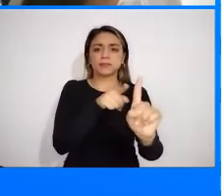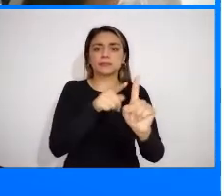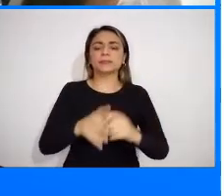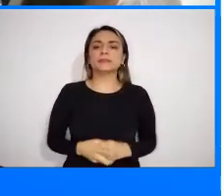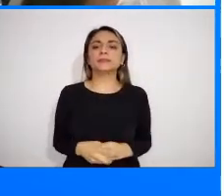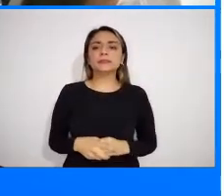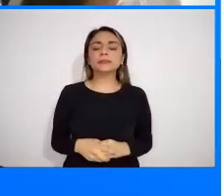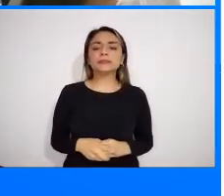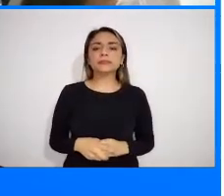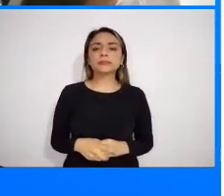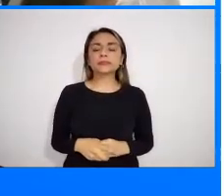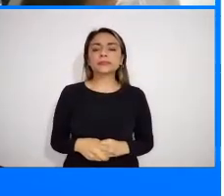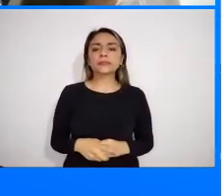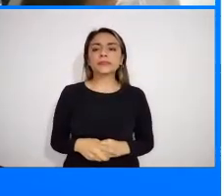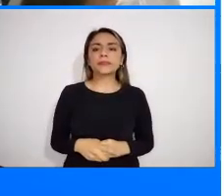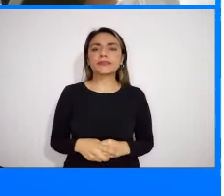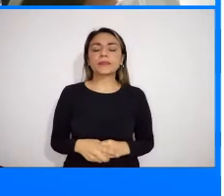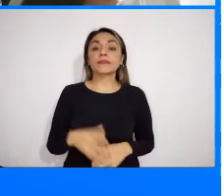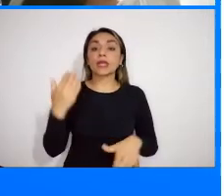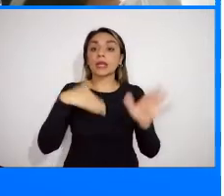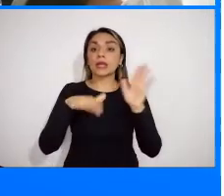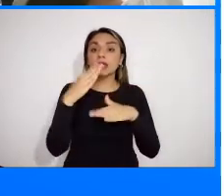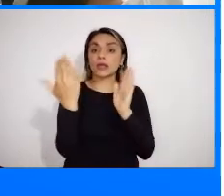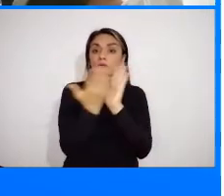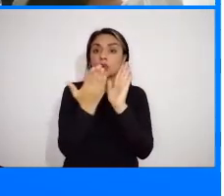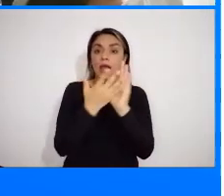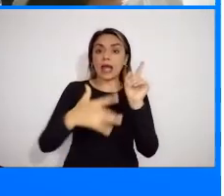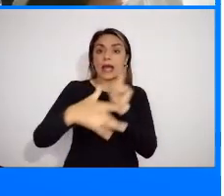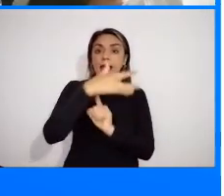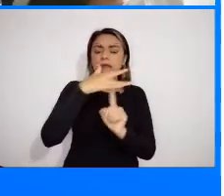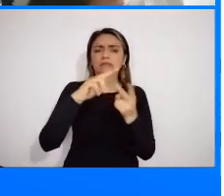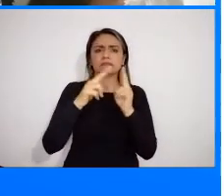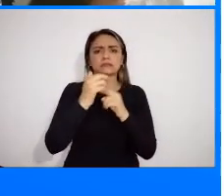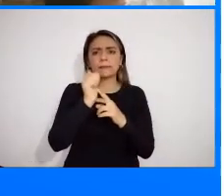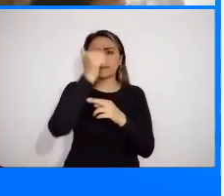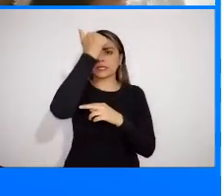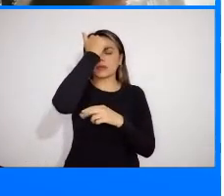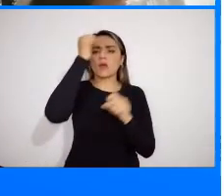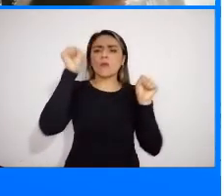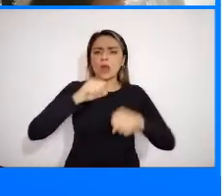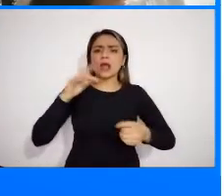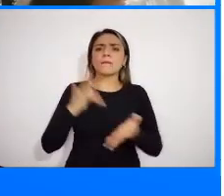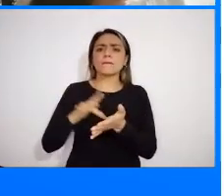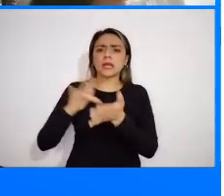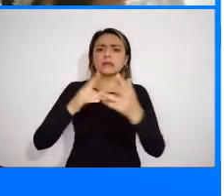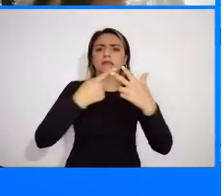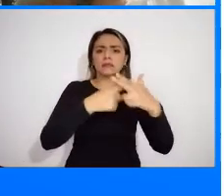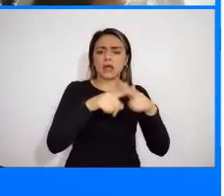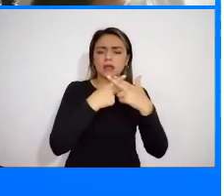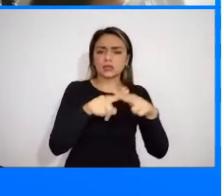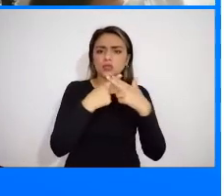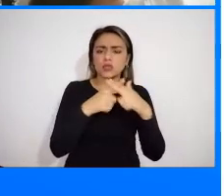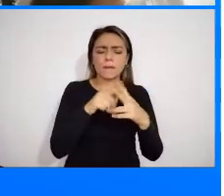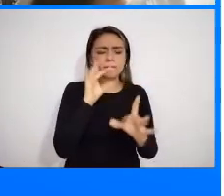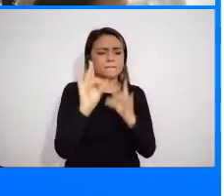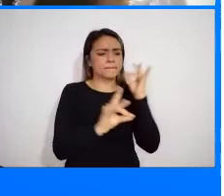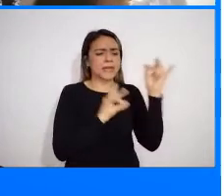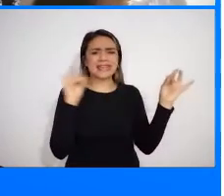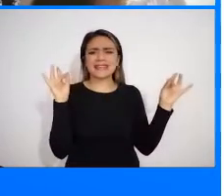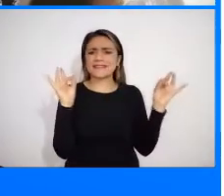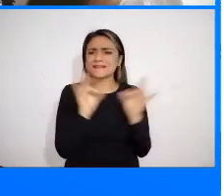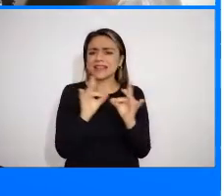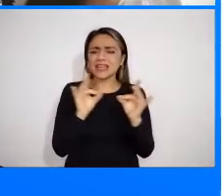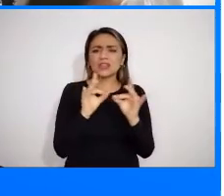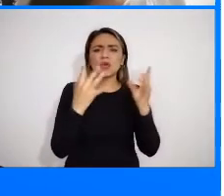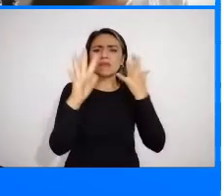Y en la educación ambiental es fundamental. Se puede participar en talleres perfectamente en un